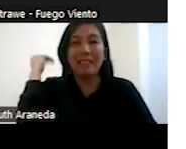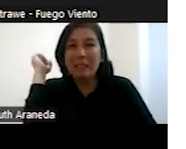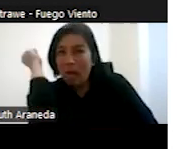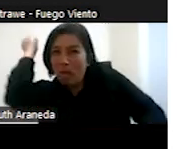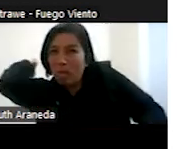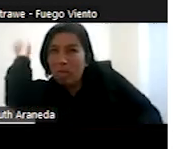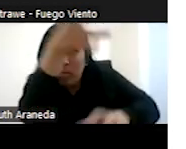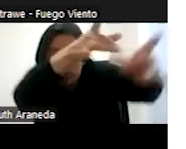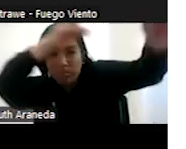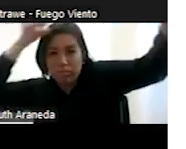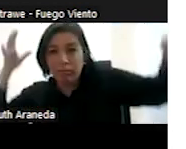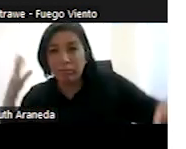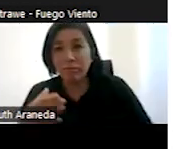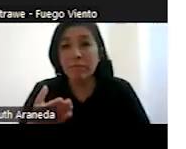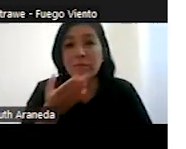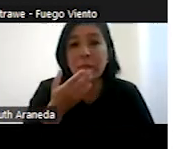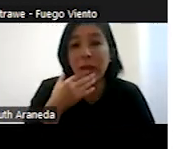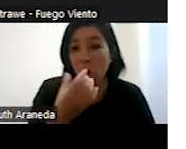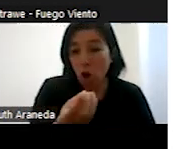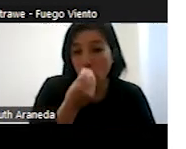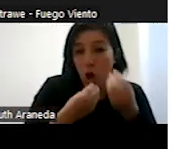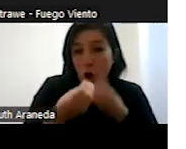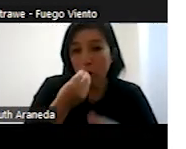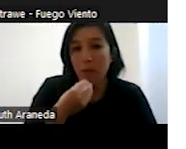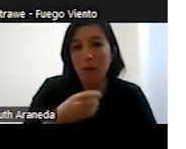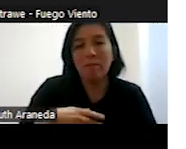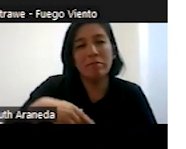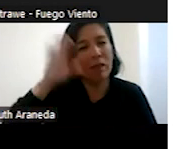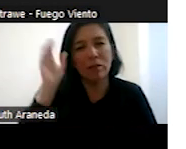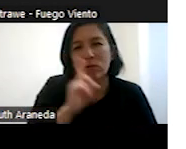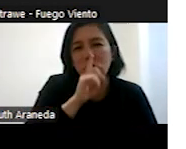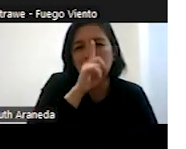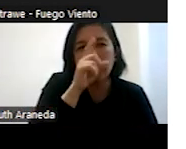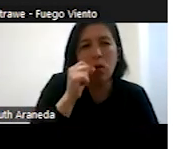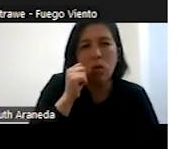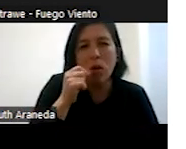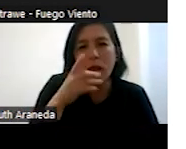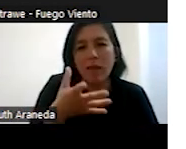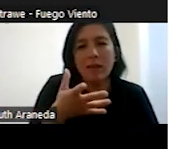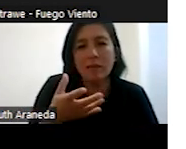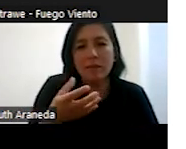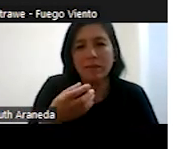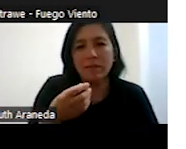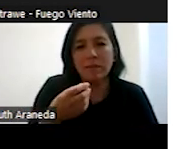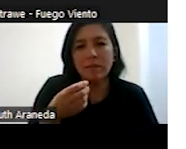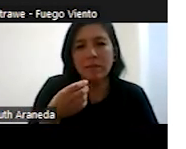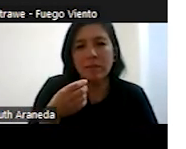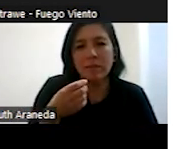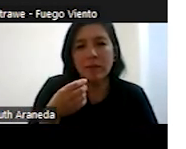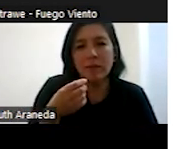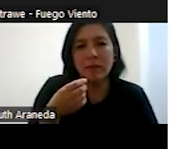de dieta también lo podemos... el método más clásico de aproximación a la dieta son